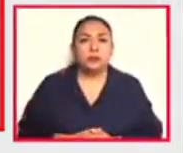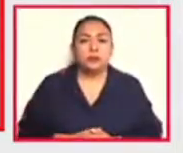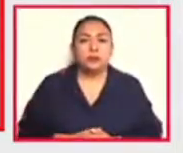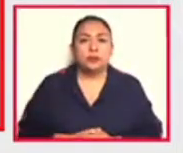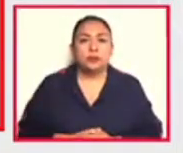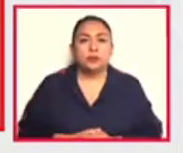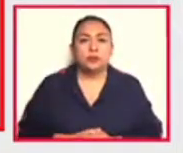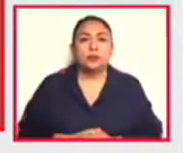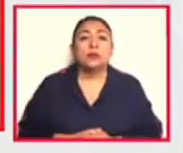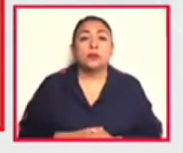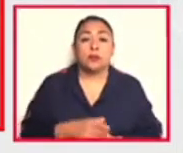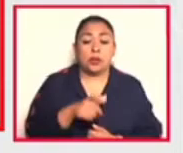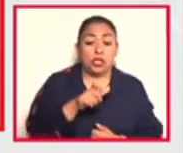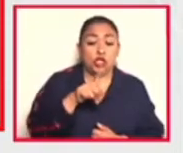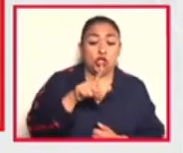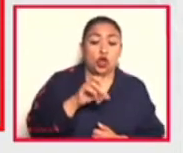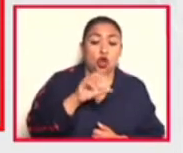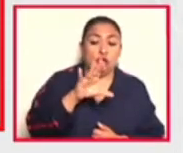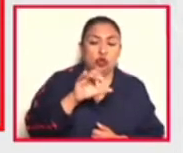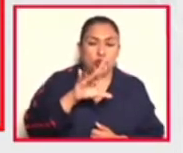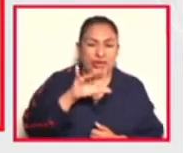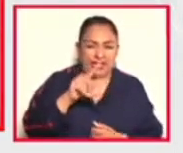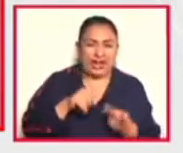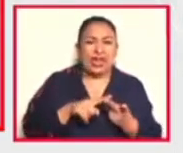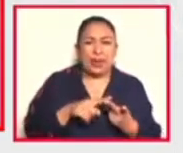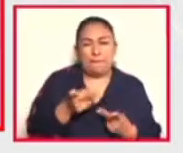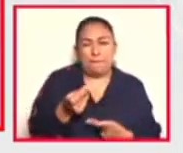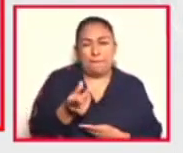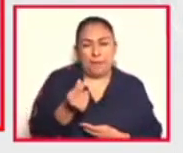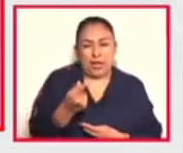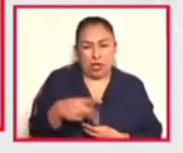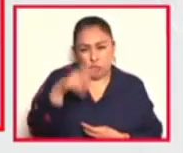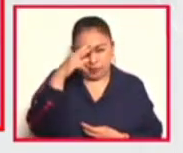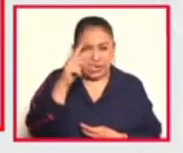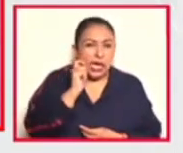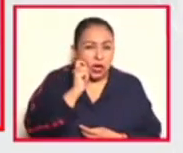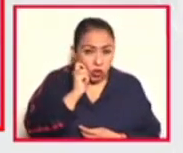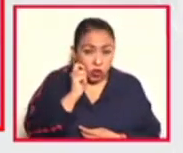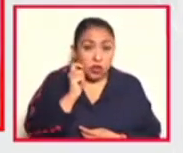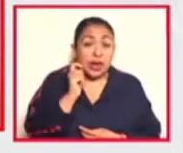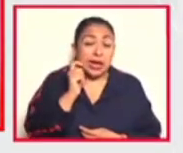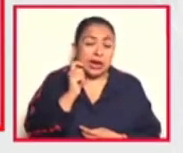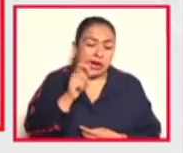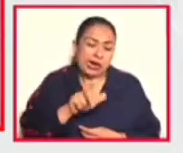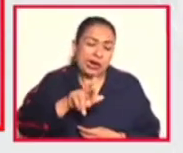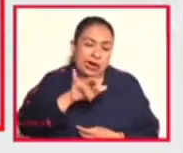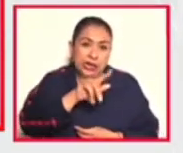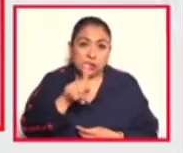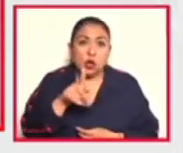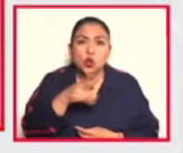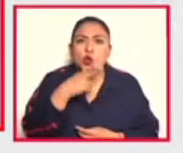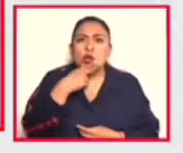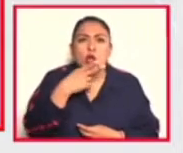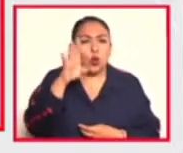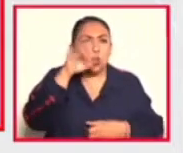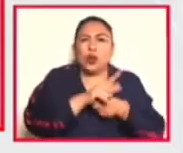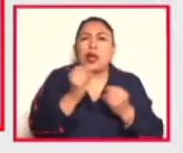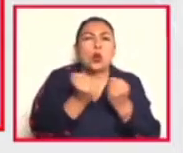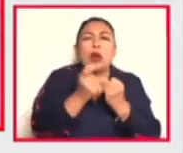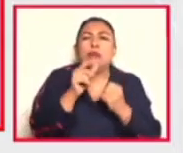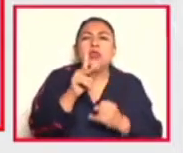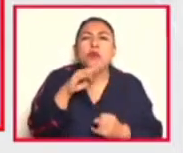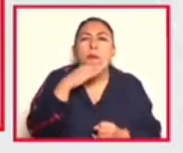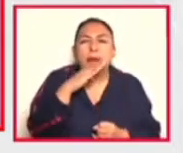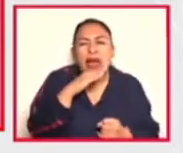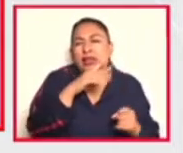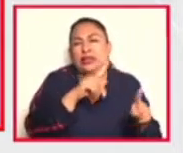El Xoloscuincle y las razas de perros mexicanas son patrimonio biocultural, como el maíz que nos comemos y como muchas